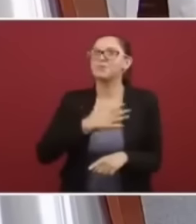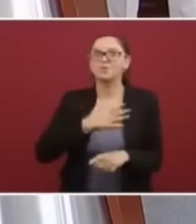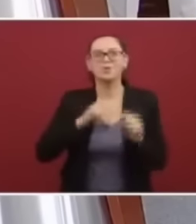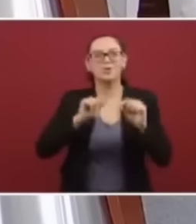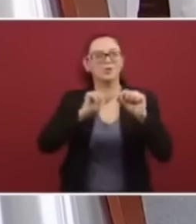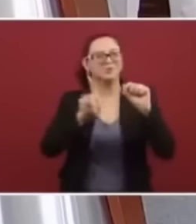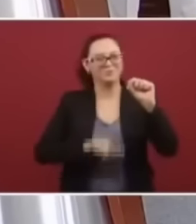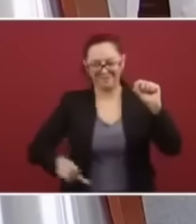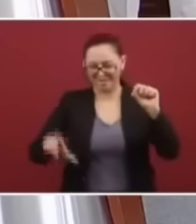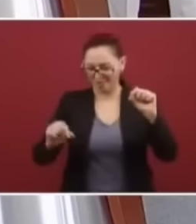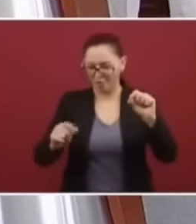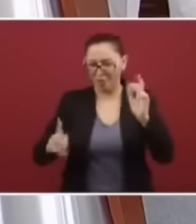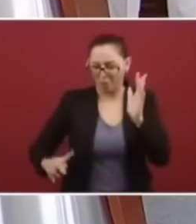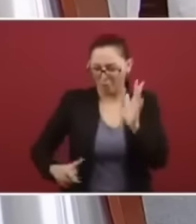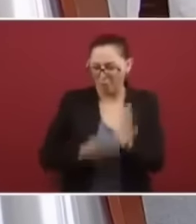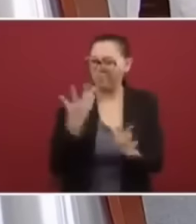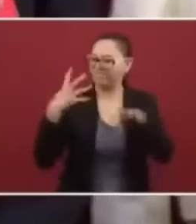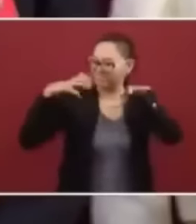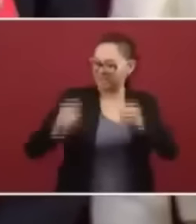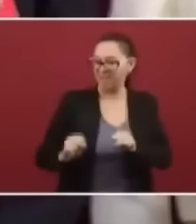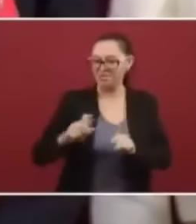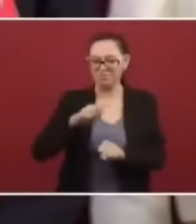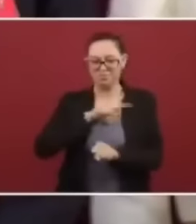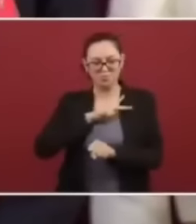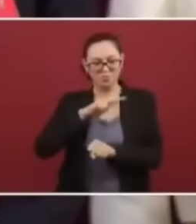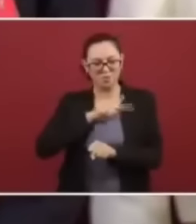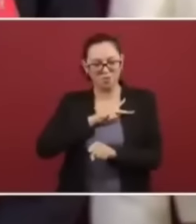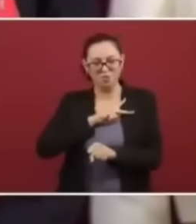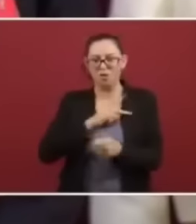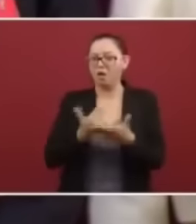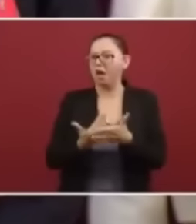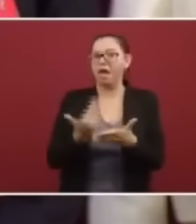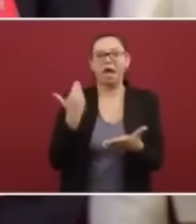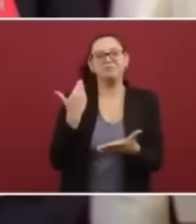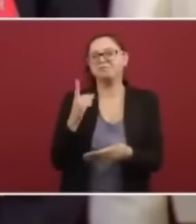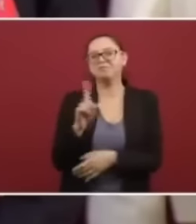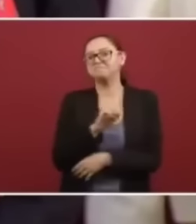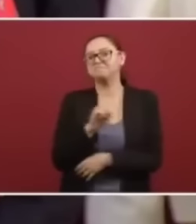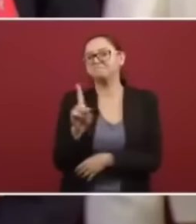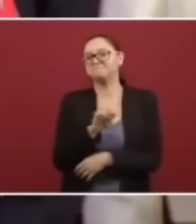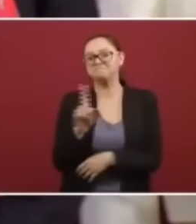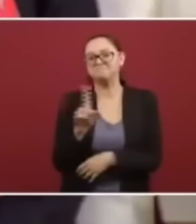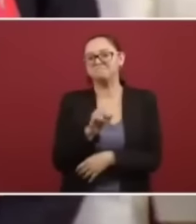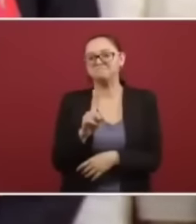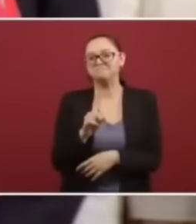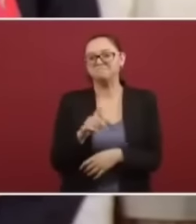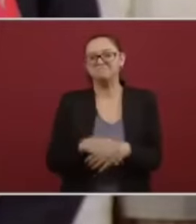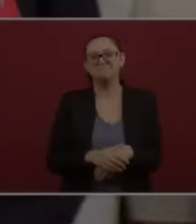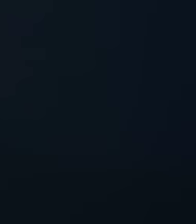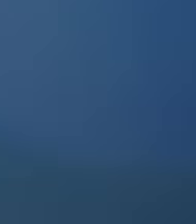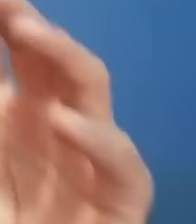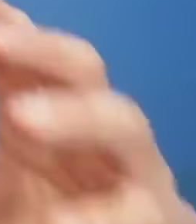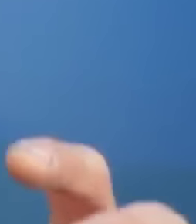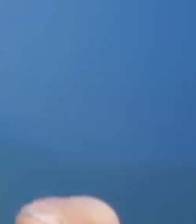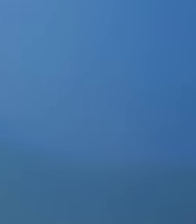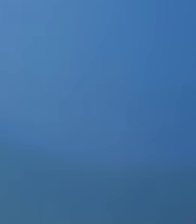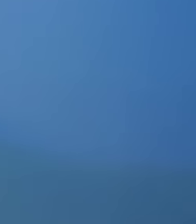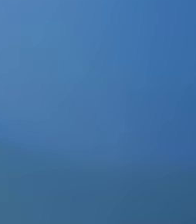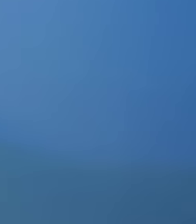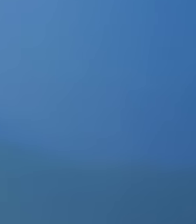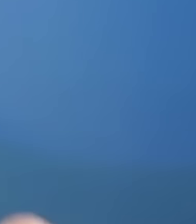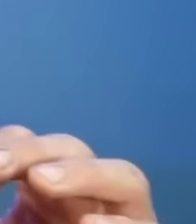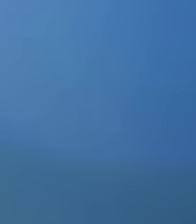ya es nuestro. Y creo que no era antes. ¡Qué fuerte! Le debemos mucho a Andrés Manuel López Obrador. Desde el primer